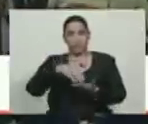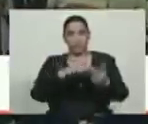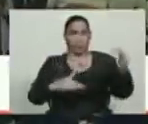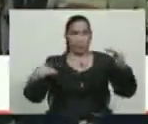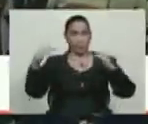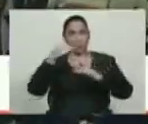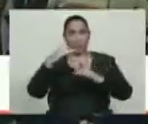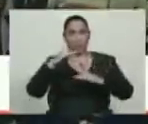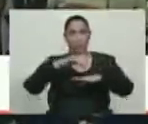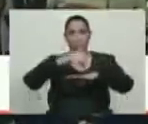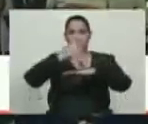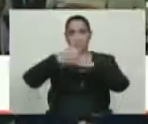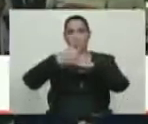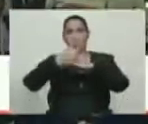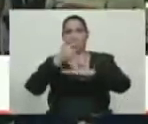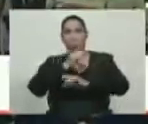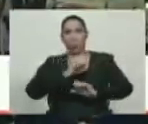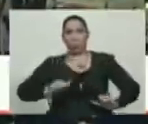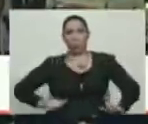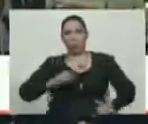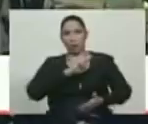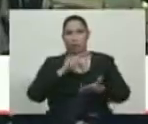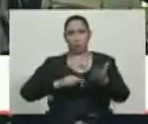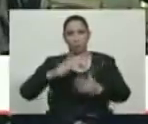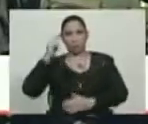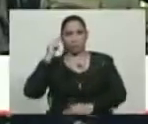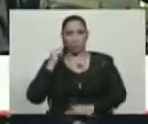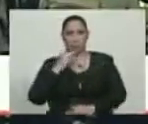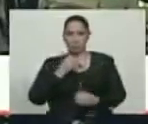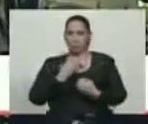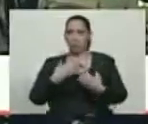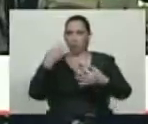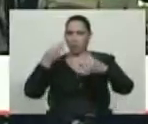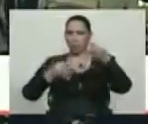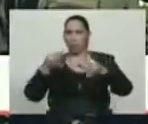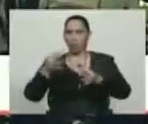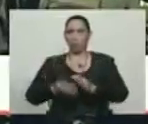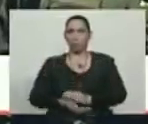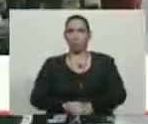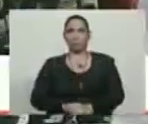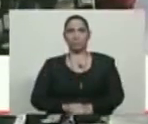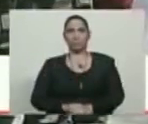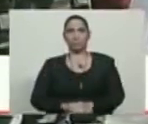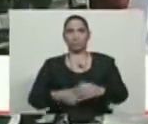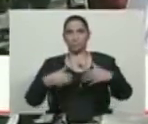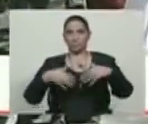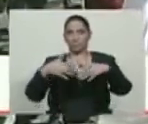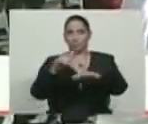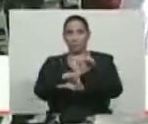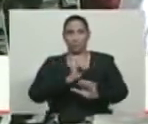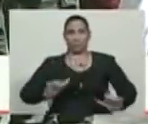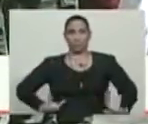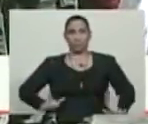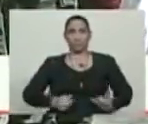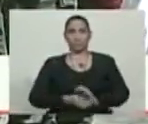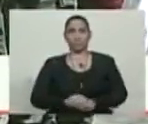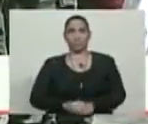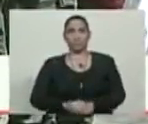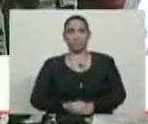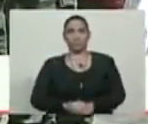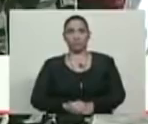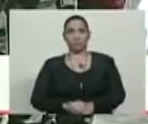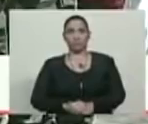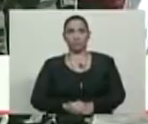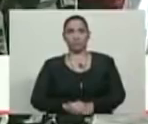Nacional Bolivariana. Buena jornada de esta marcha militar que debe